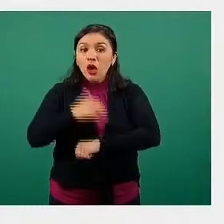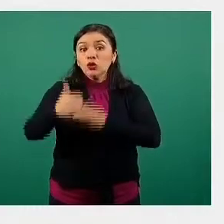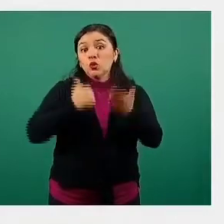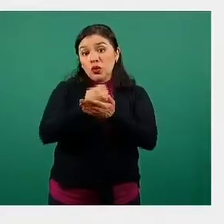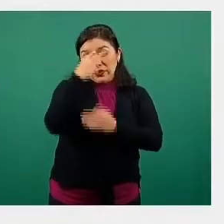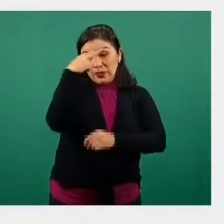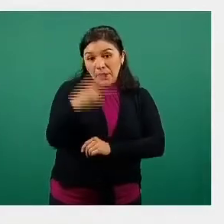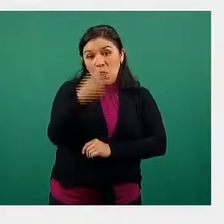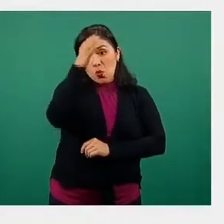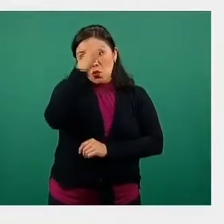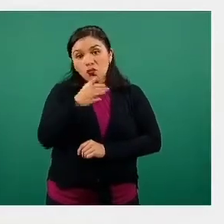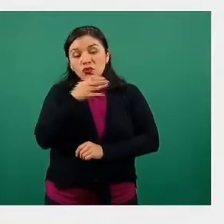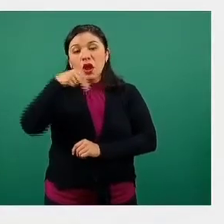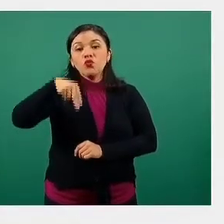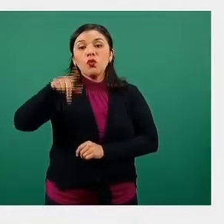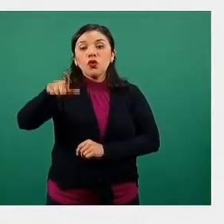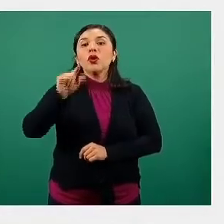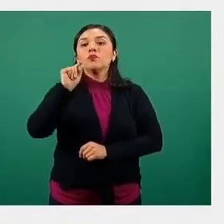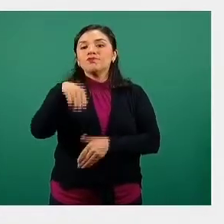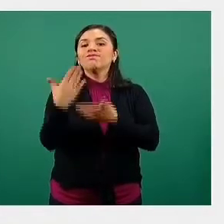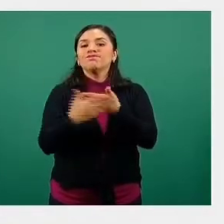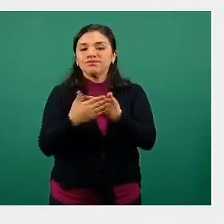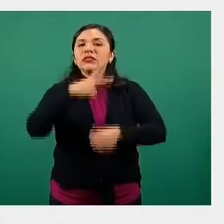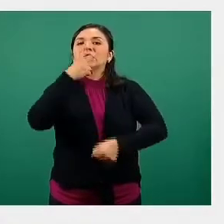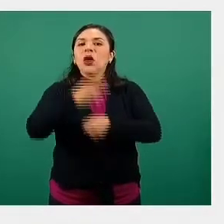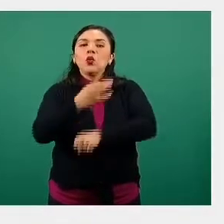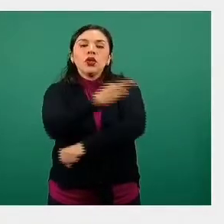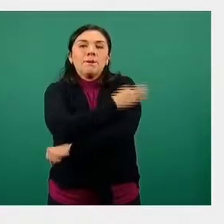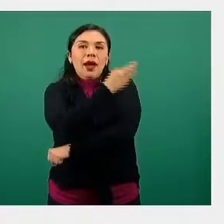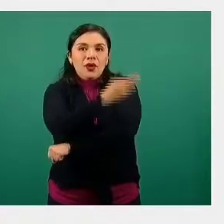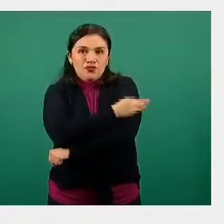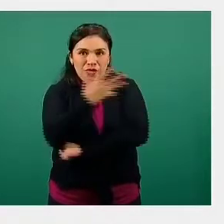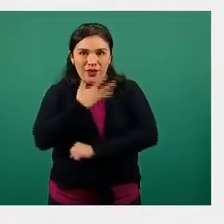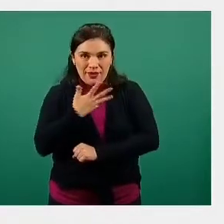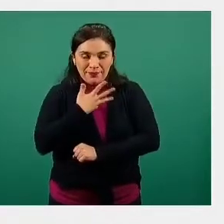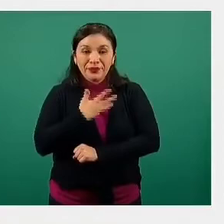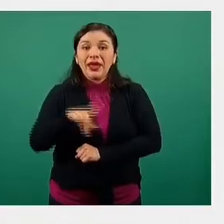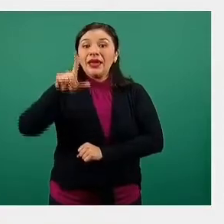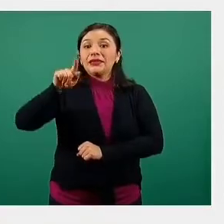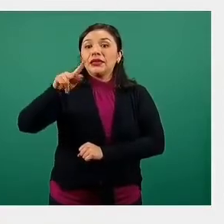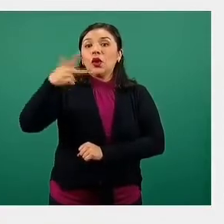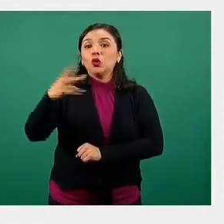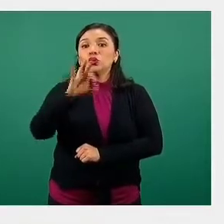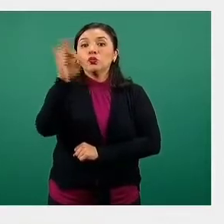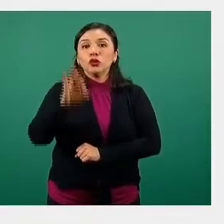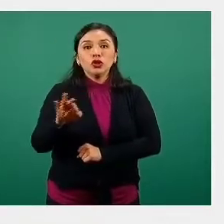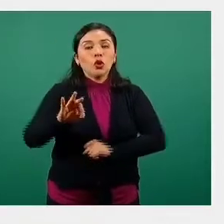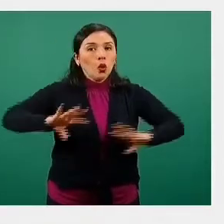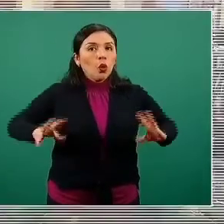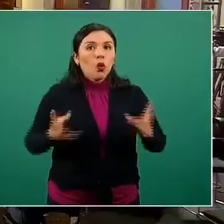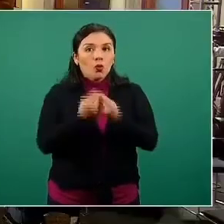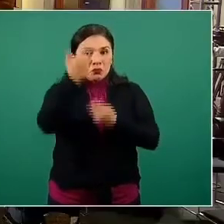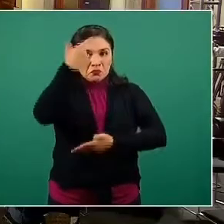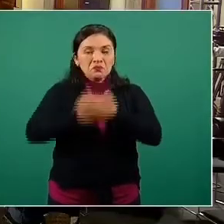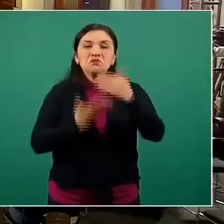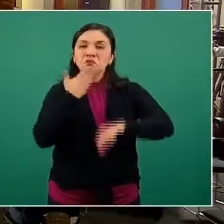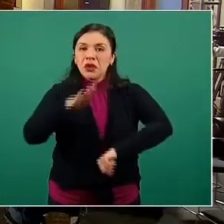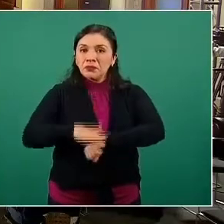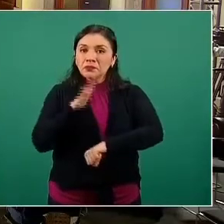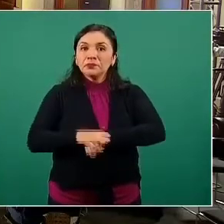México, Coahuila, Nuevo León están aplicando segundas dosis, 78% de avance general. La siguiente.